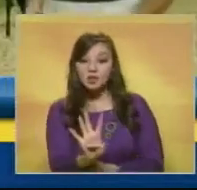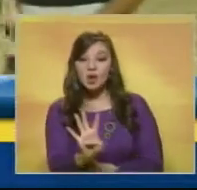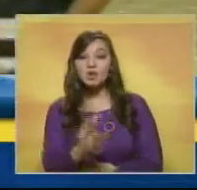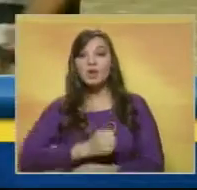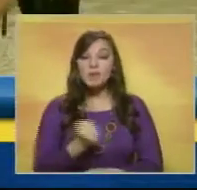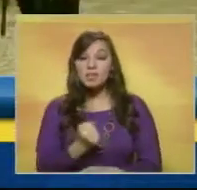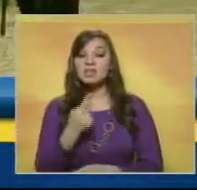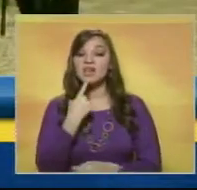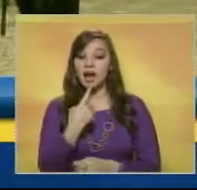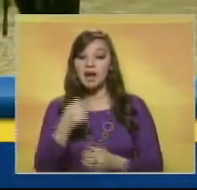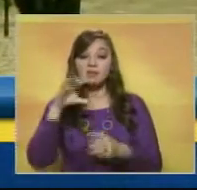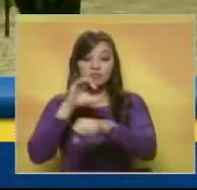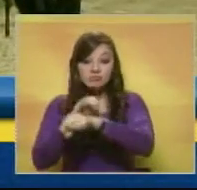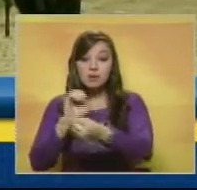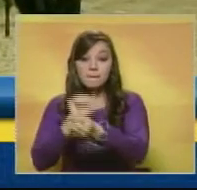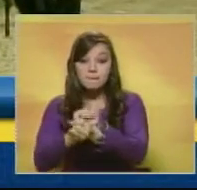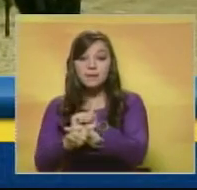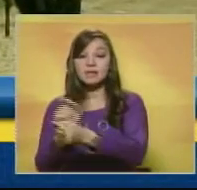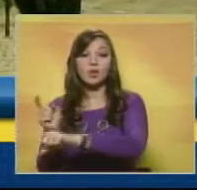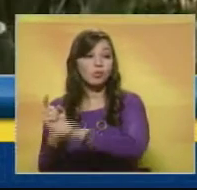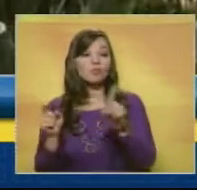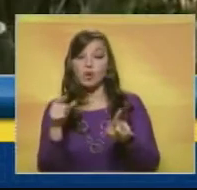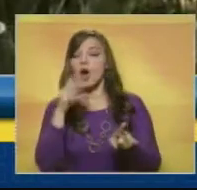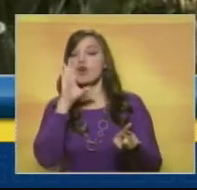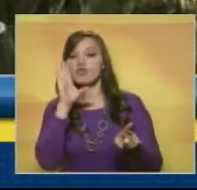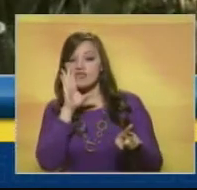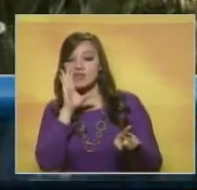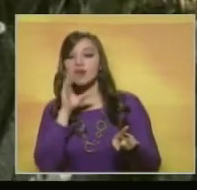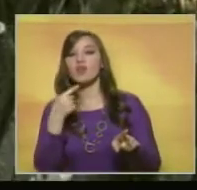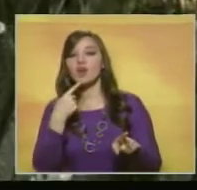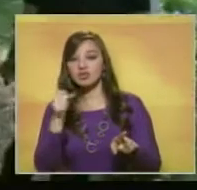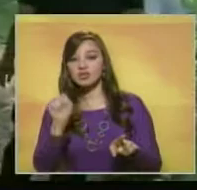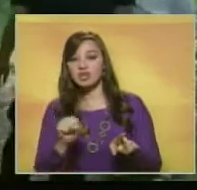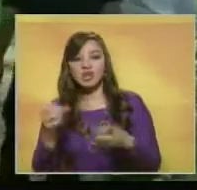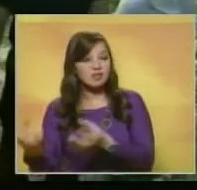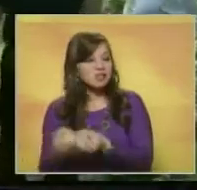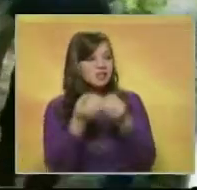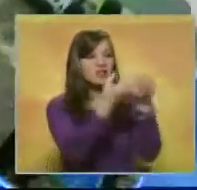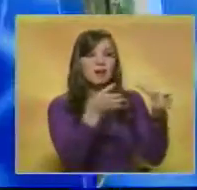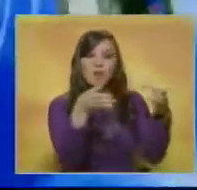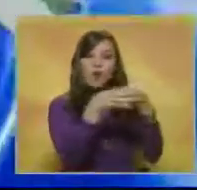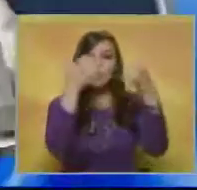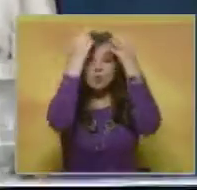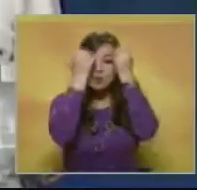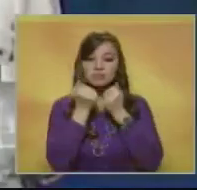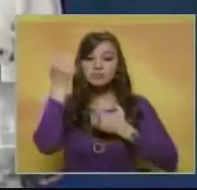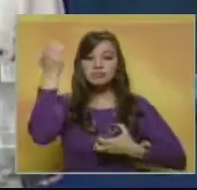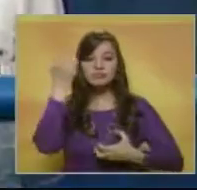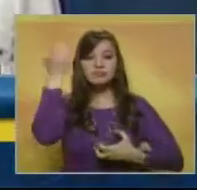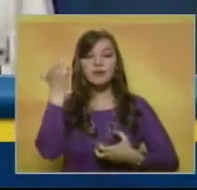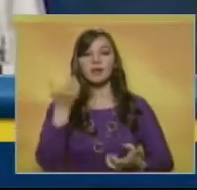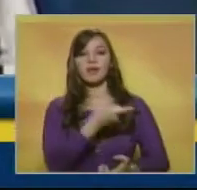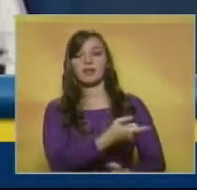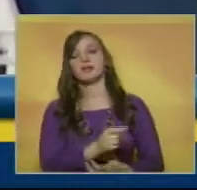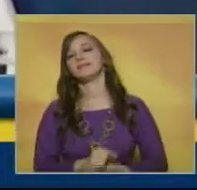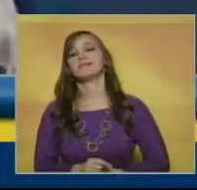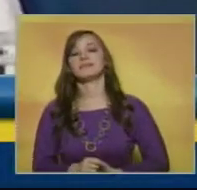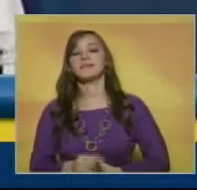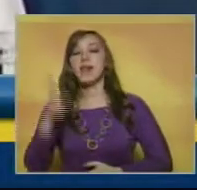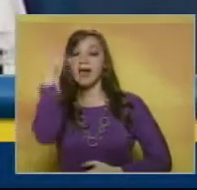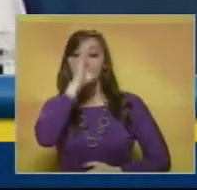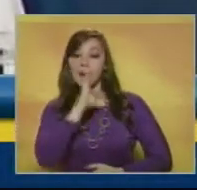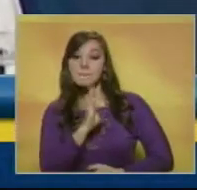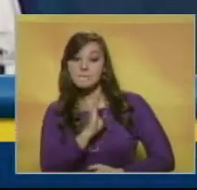confesar que entregaron a los jóvenes a la organización criminal Guerreros Unidos. En Brasil, la presidenta